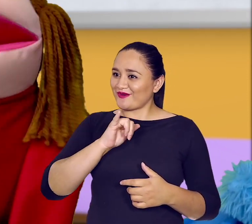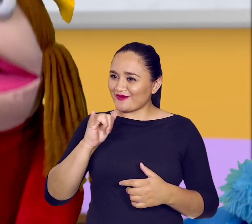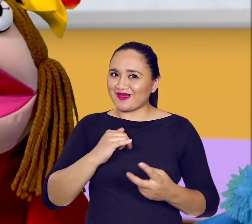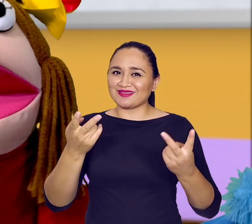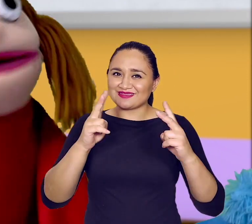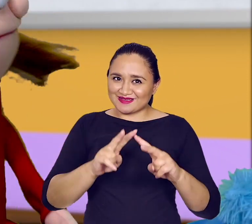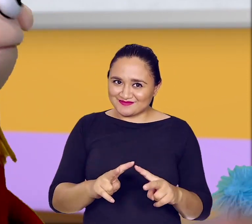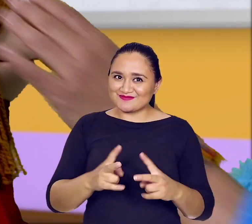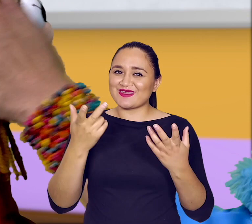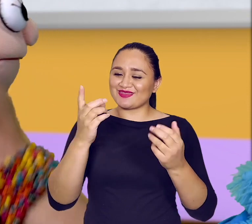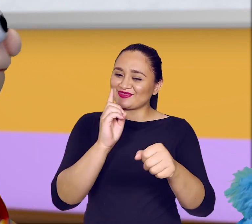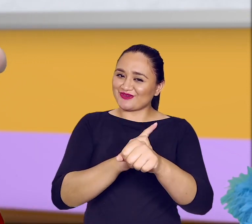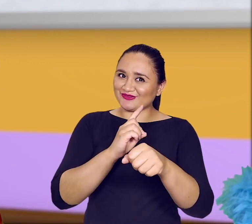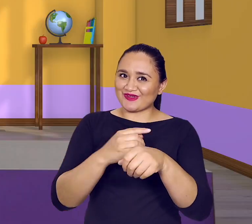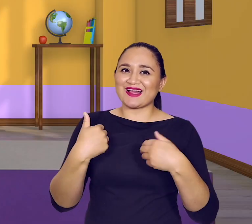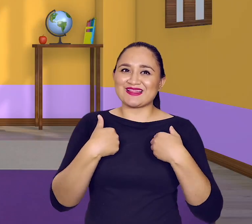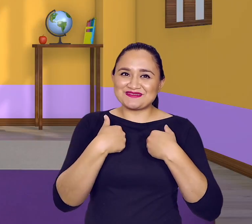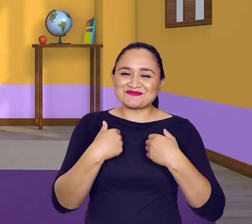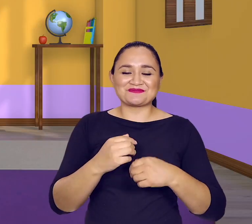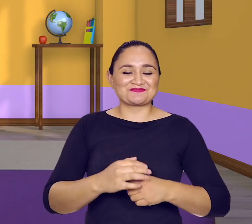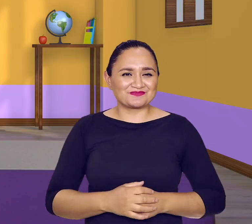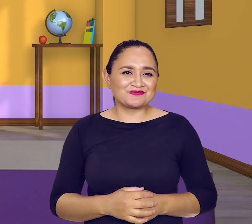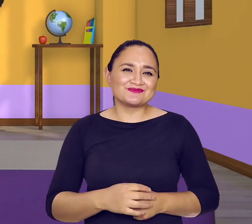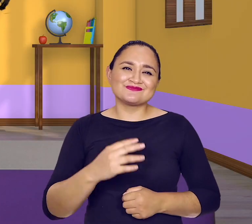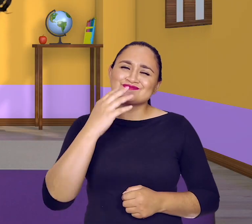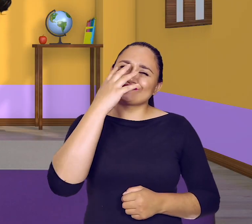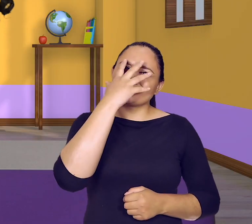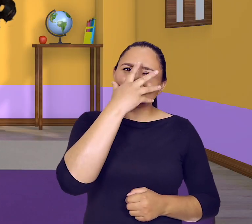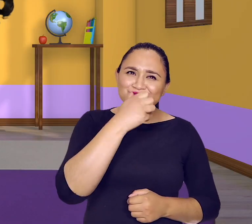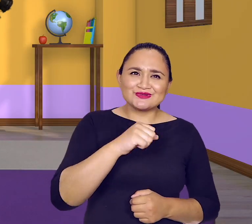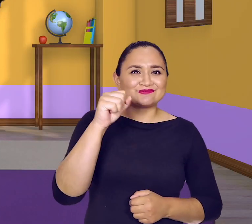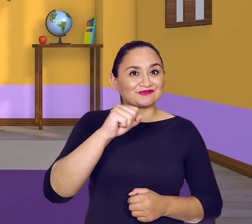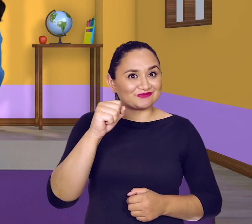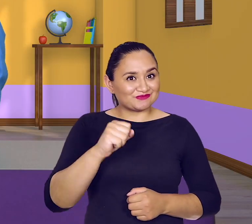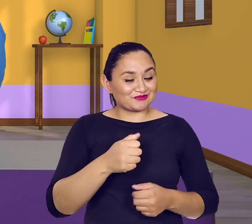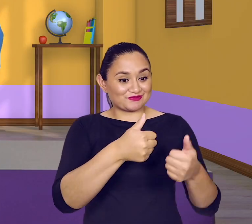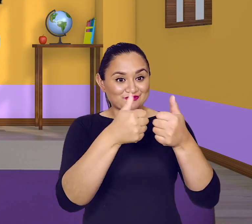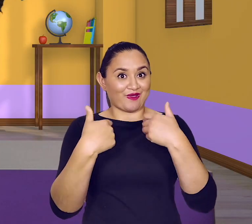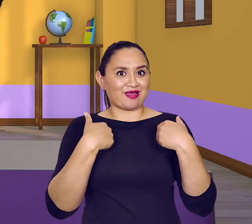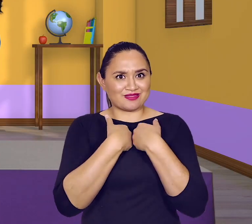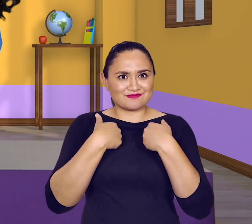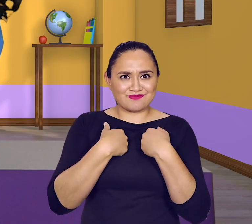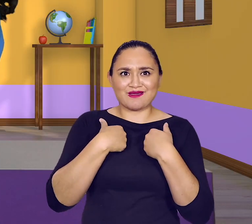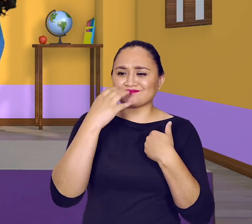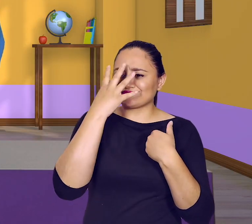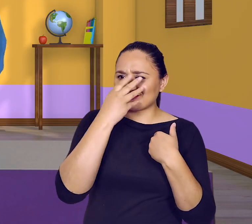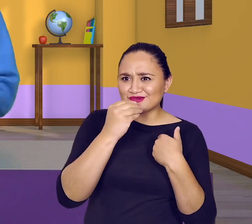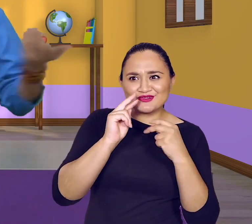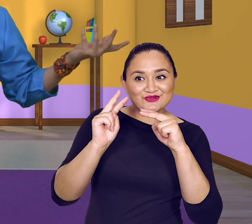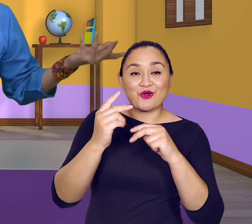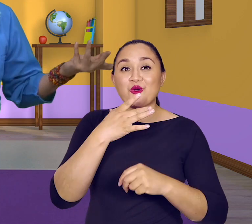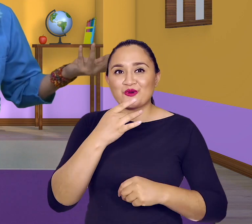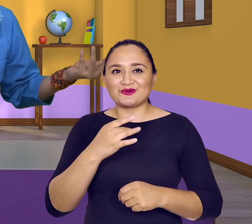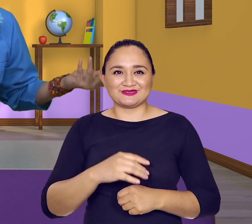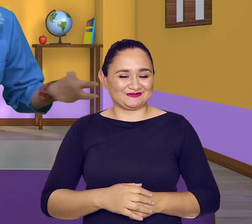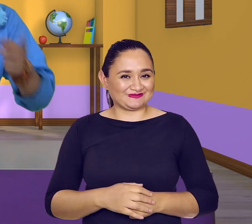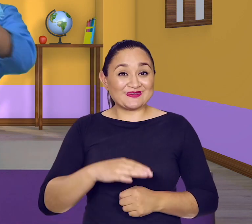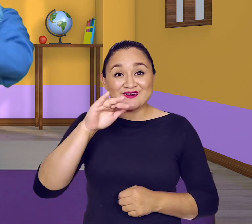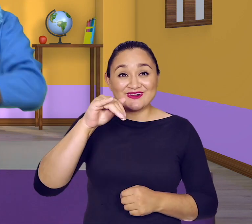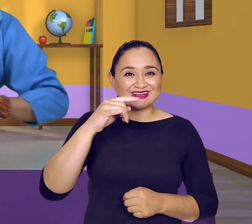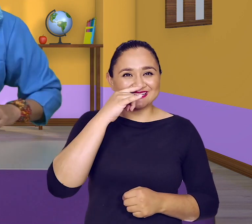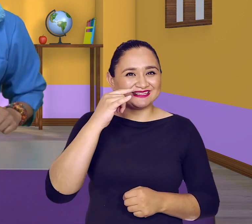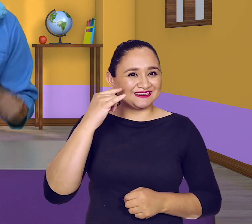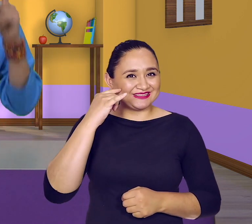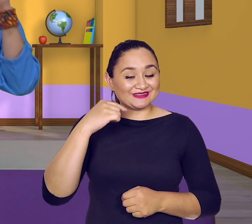ay qué bonito claudia qué bueno que te gusten los animales o las chicas